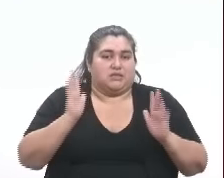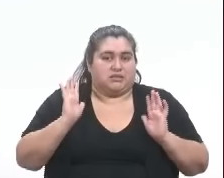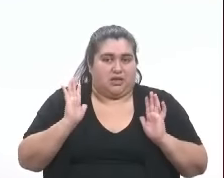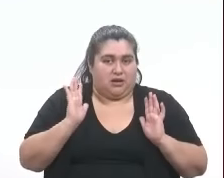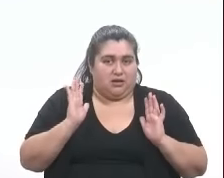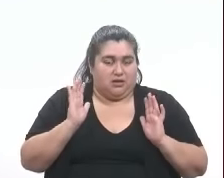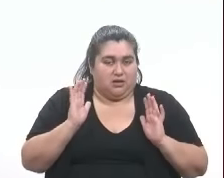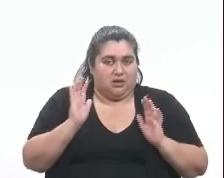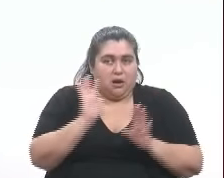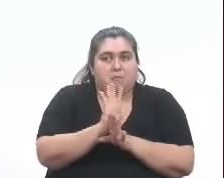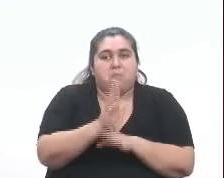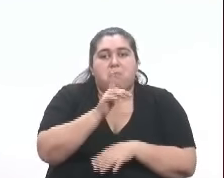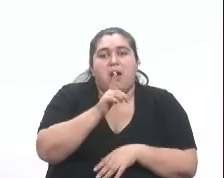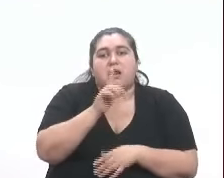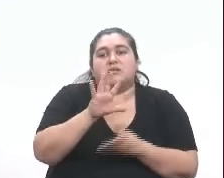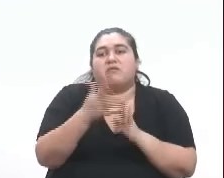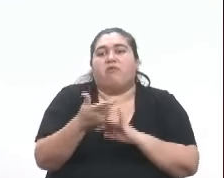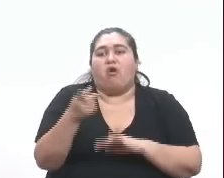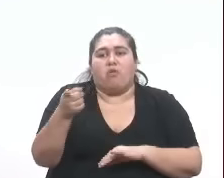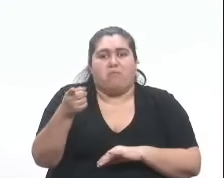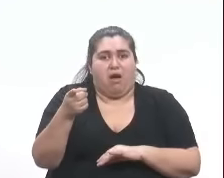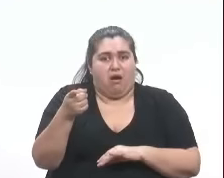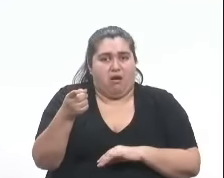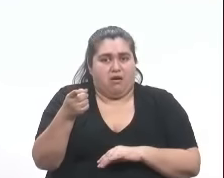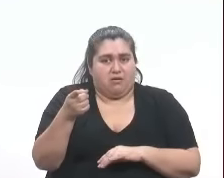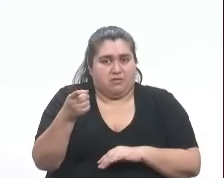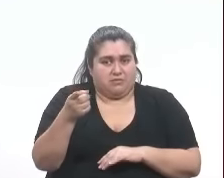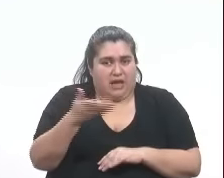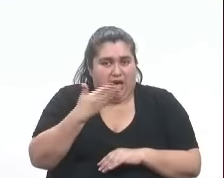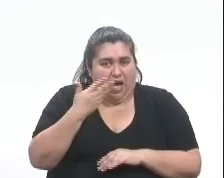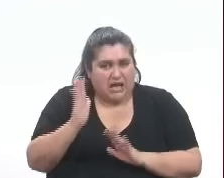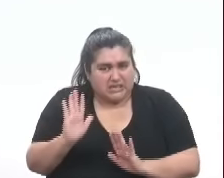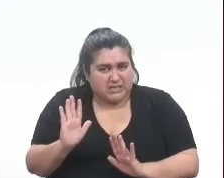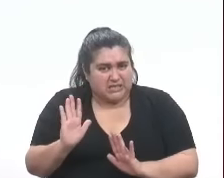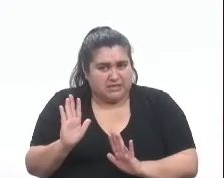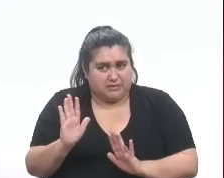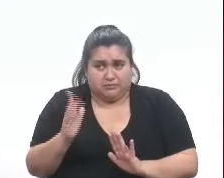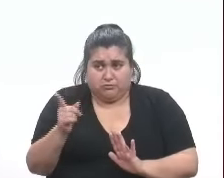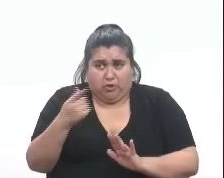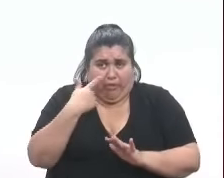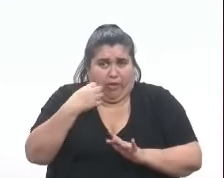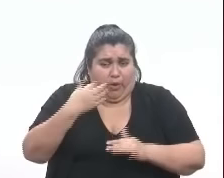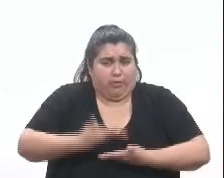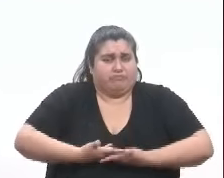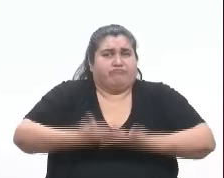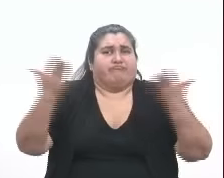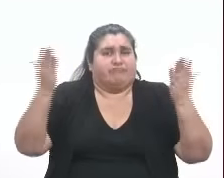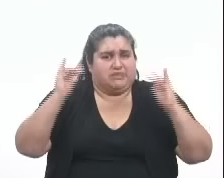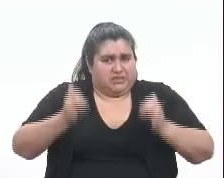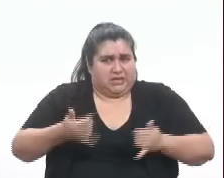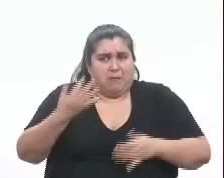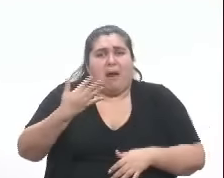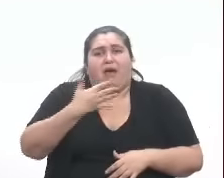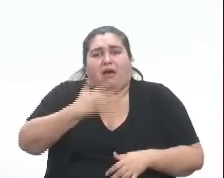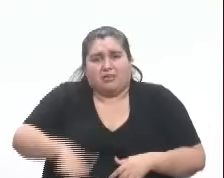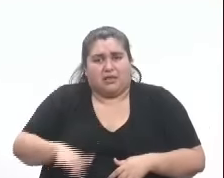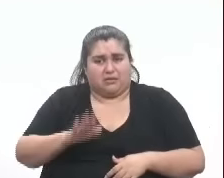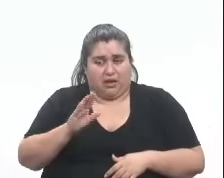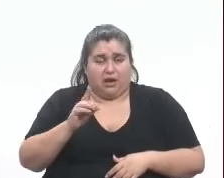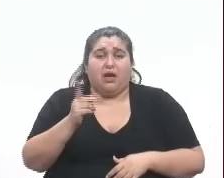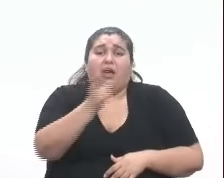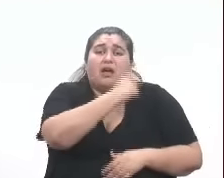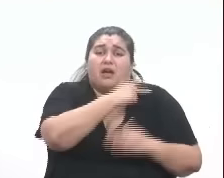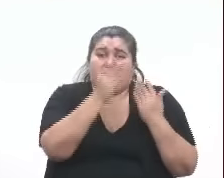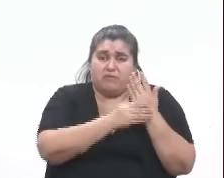escriben un libreto a cualquiera... que inserte o que diga, no, es a viva voz, para que demuestre que entiende, el jefe de gabinete se pasó leyendo